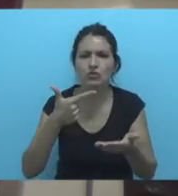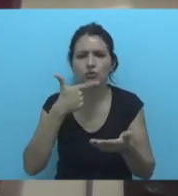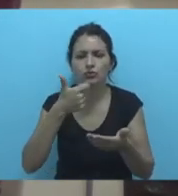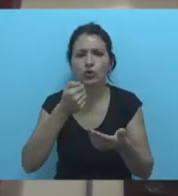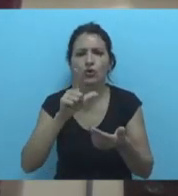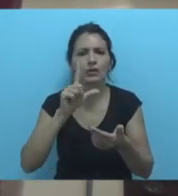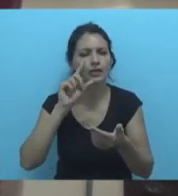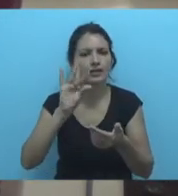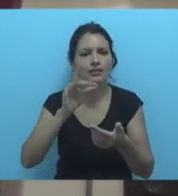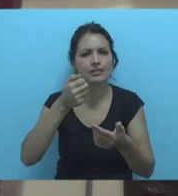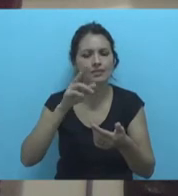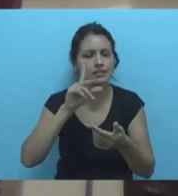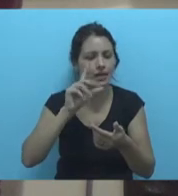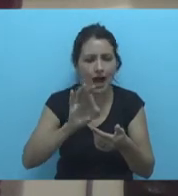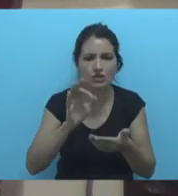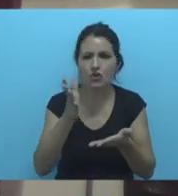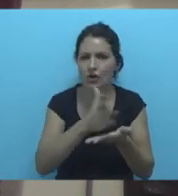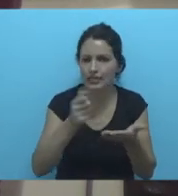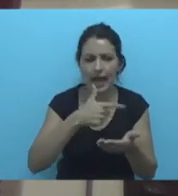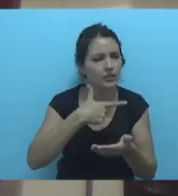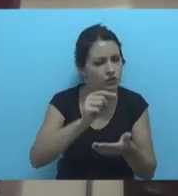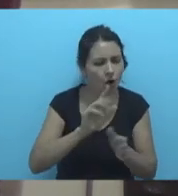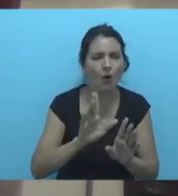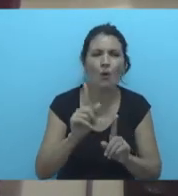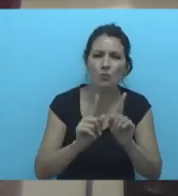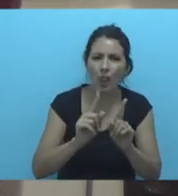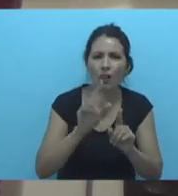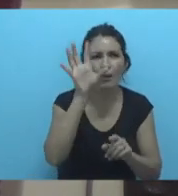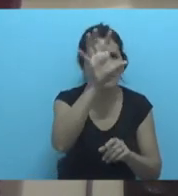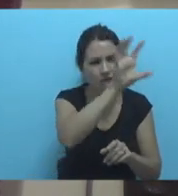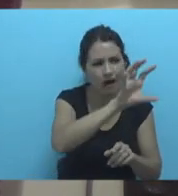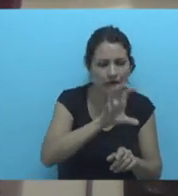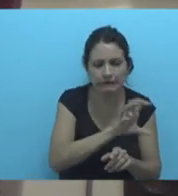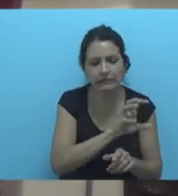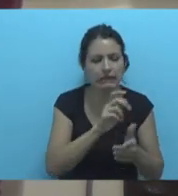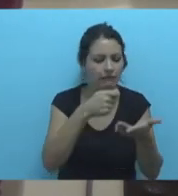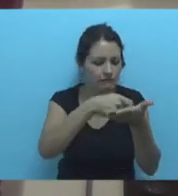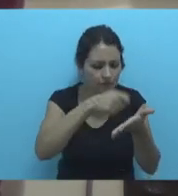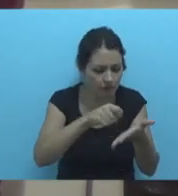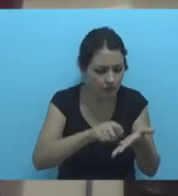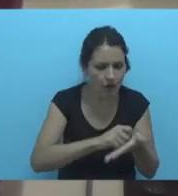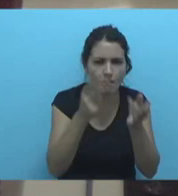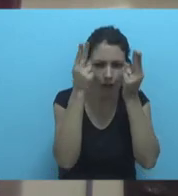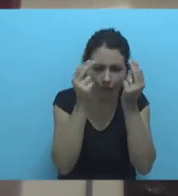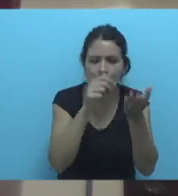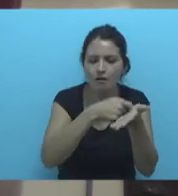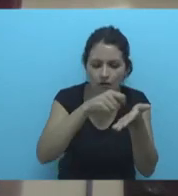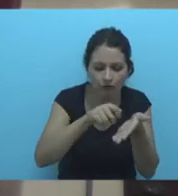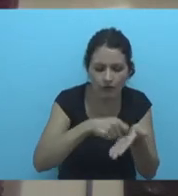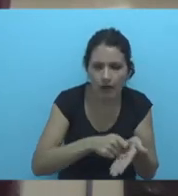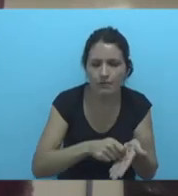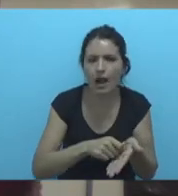algunas provincias se enamoraron de esto y ese amor no fue correspondido. Esto es así. Y entonces San Luis no se